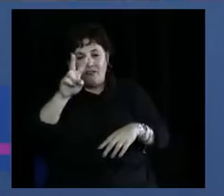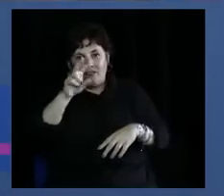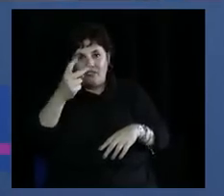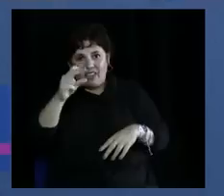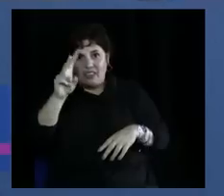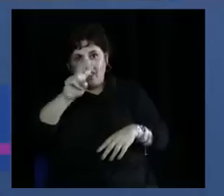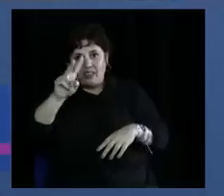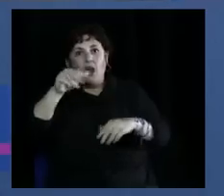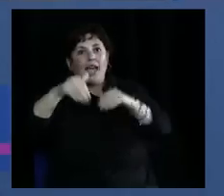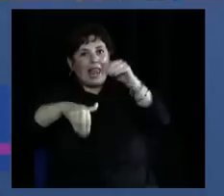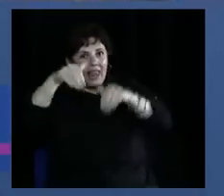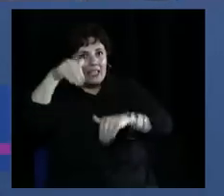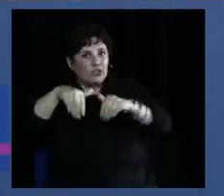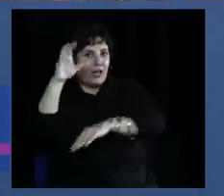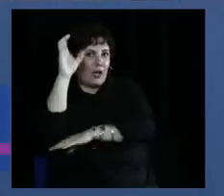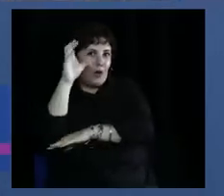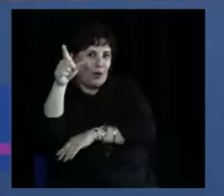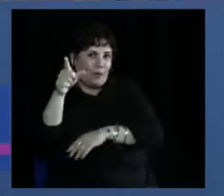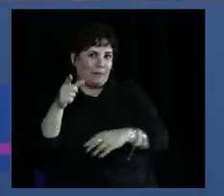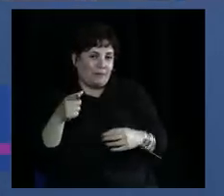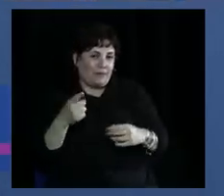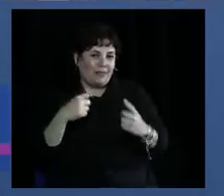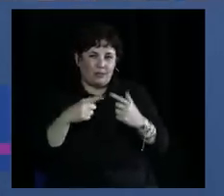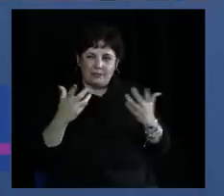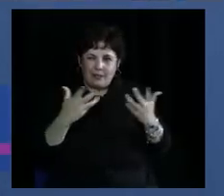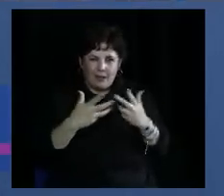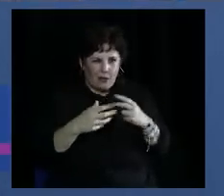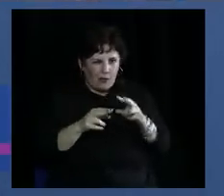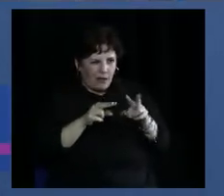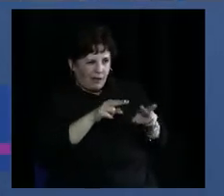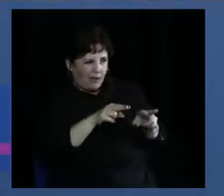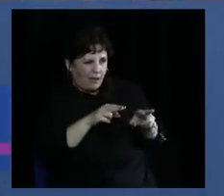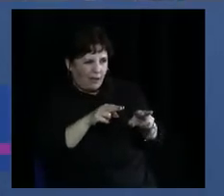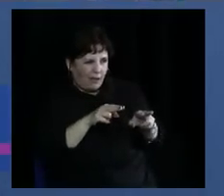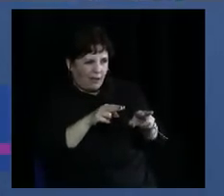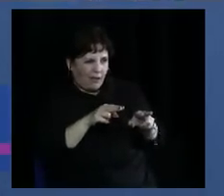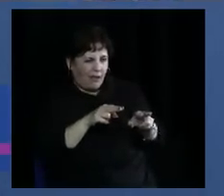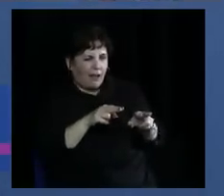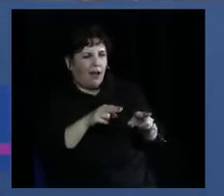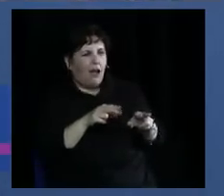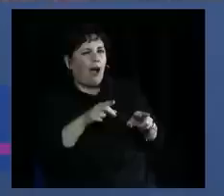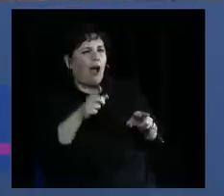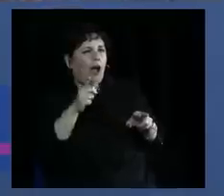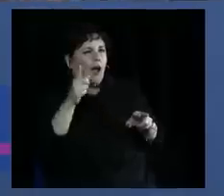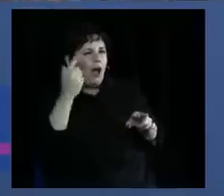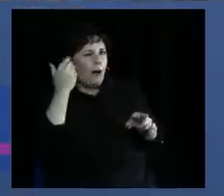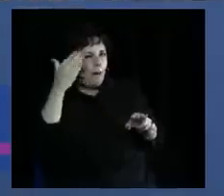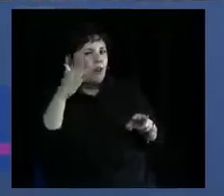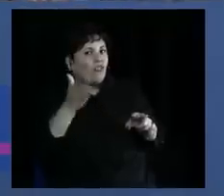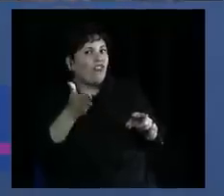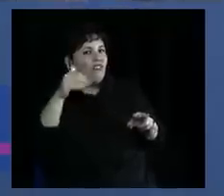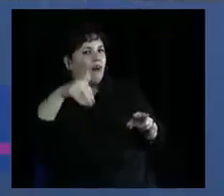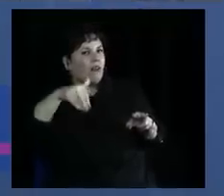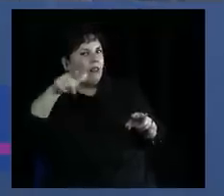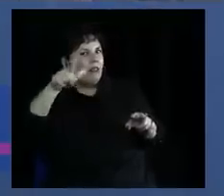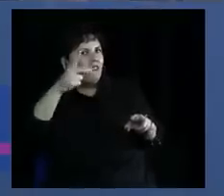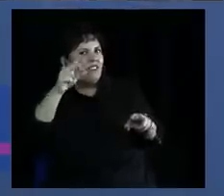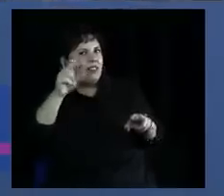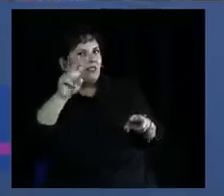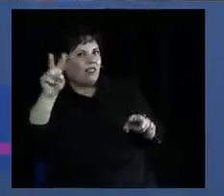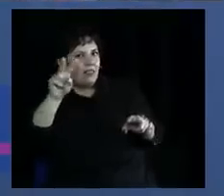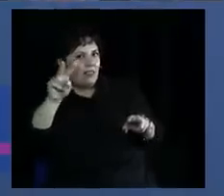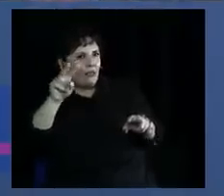en Colombia y no puede mirarse lo que está pasando ahora sin tener en cuenta ese